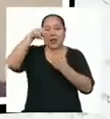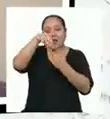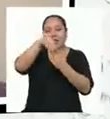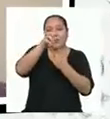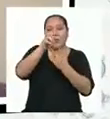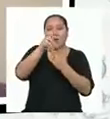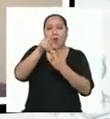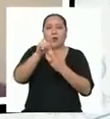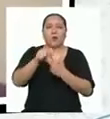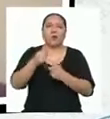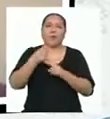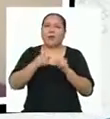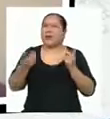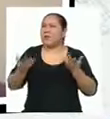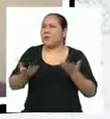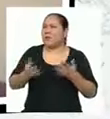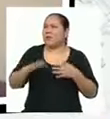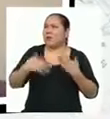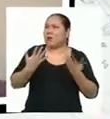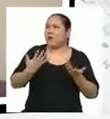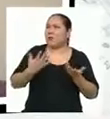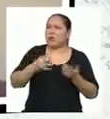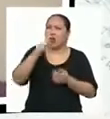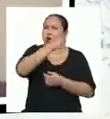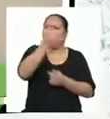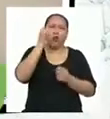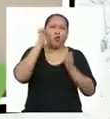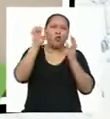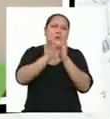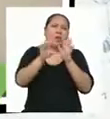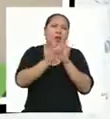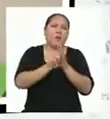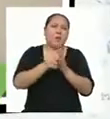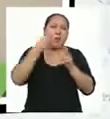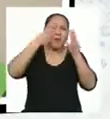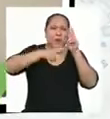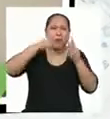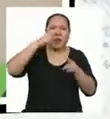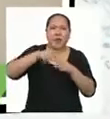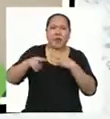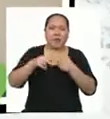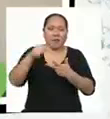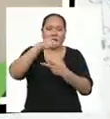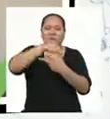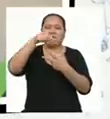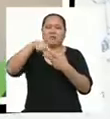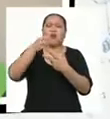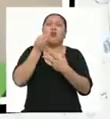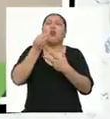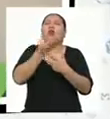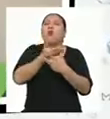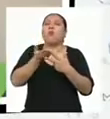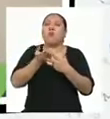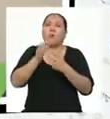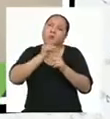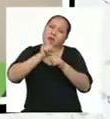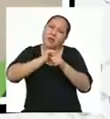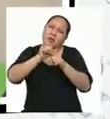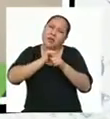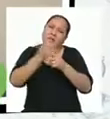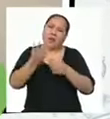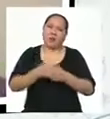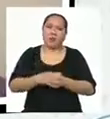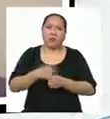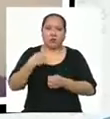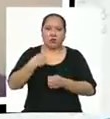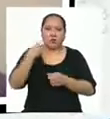me gustaría que desarrollemos otro ejemplo para practicar cómo calcular las otras 2 medidas de tendencia central.